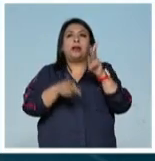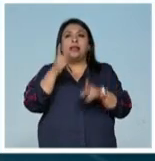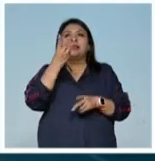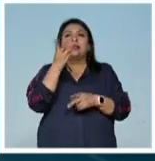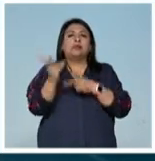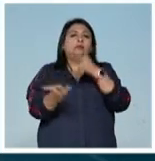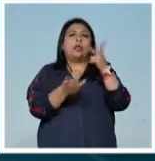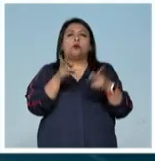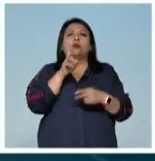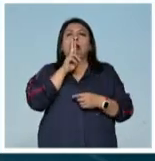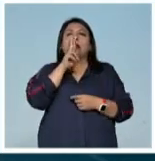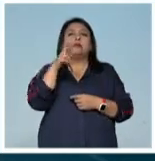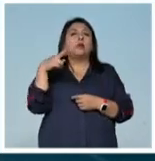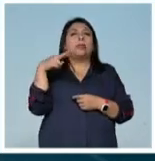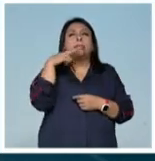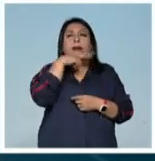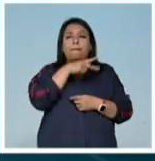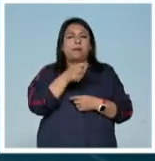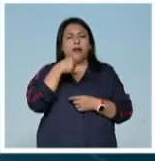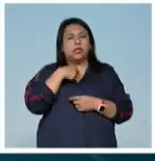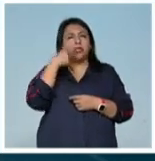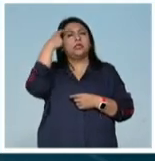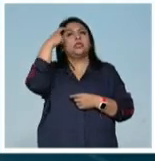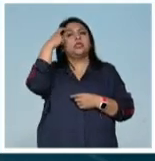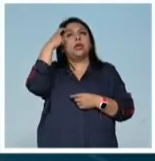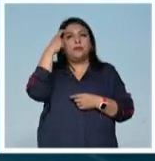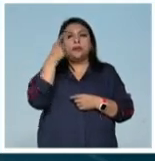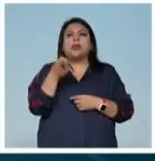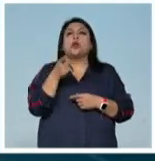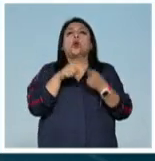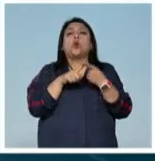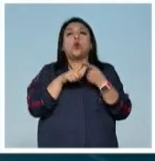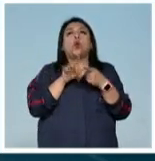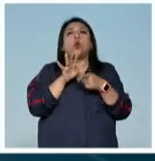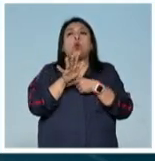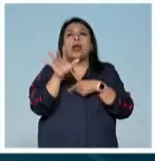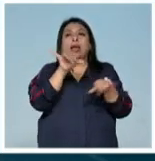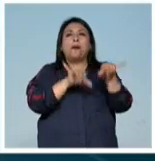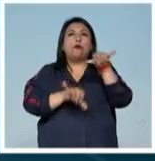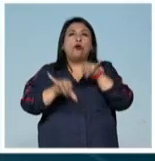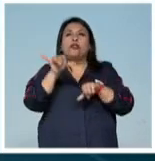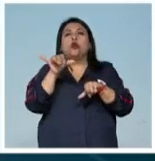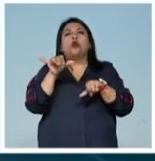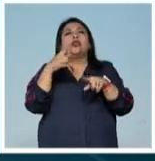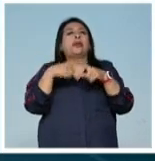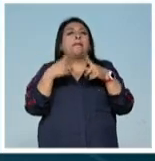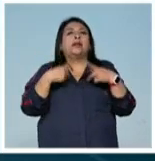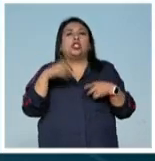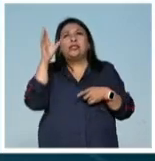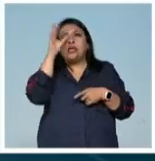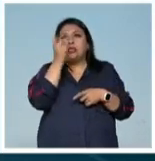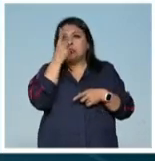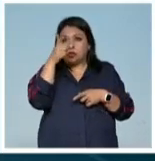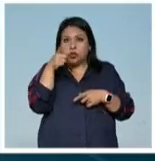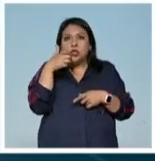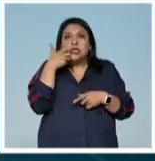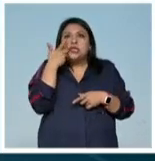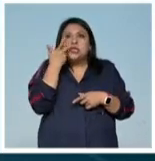tres preguntas de respuesta inmediata. Lo primero que te venga a la mente, Carlos, ¿cuál sería el laboratorio de algún científico inventor que te